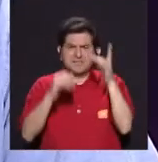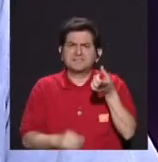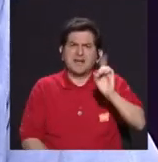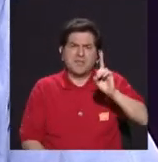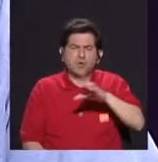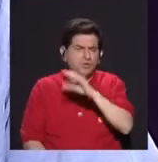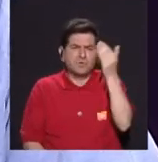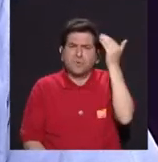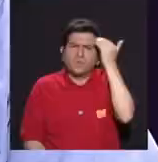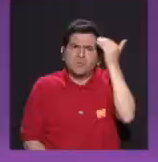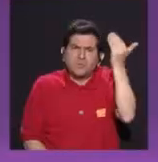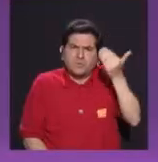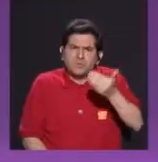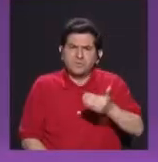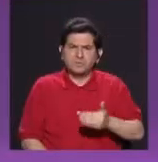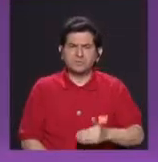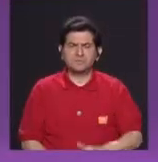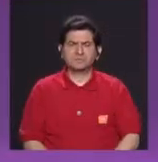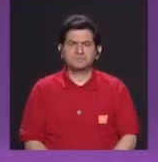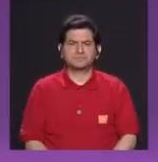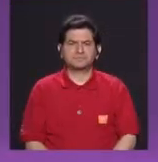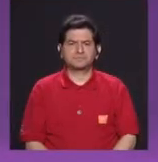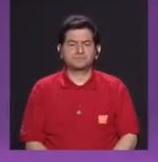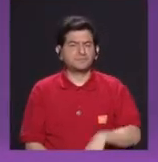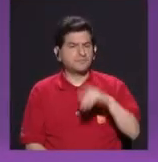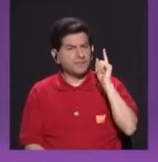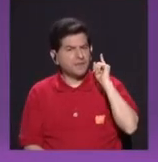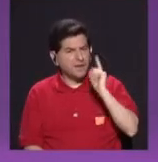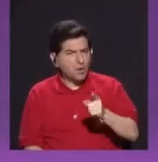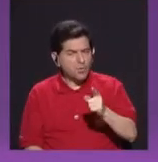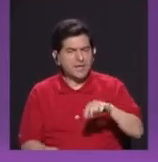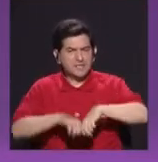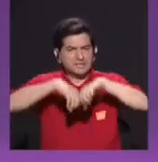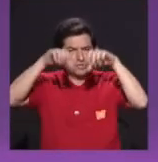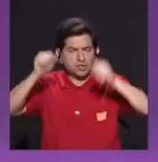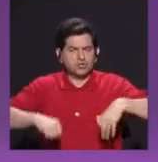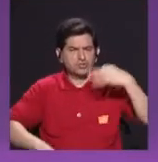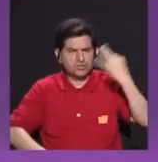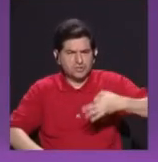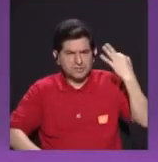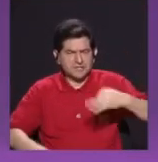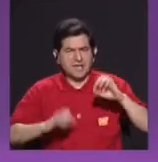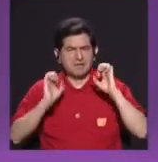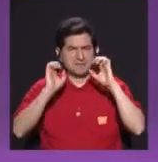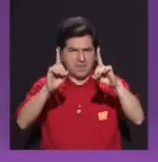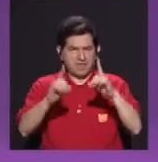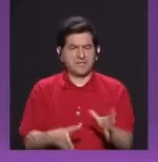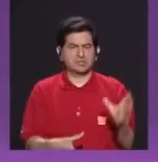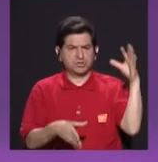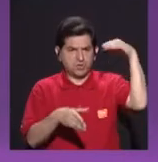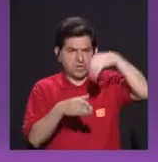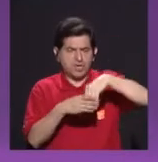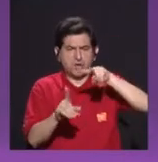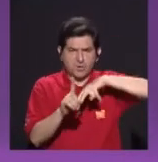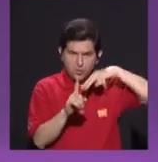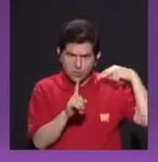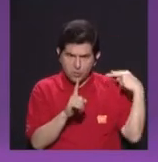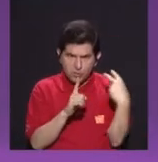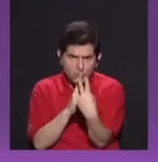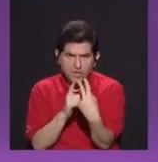y ese conocimiento ahora es obligación de los sistemas formales de educación incluir esta perspectiva